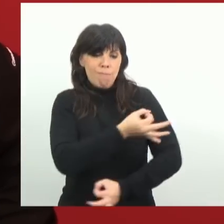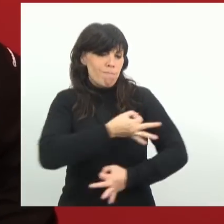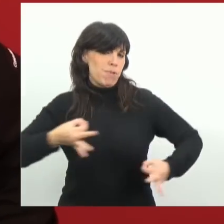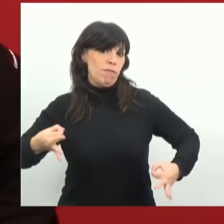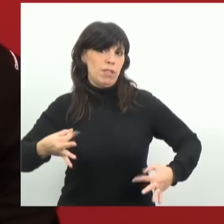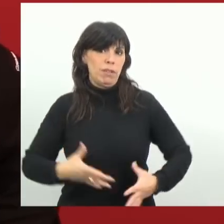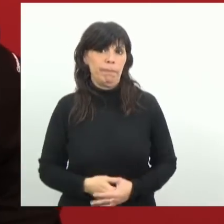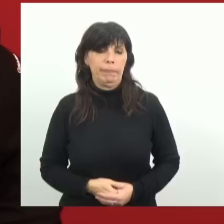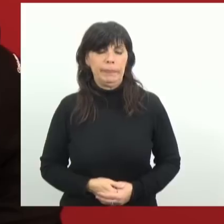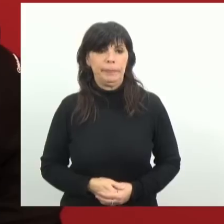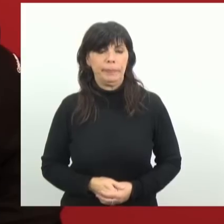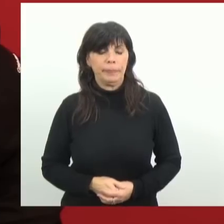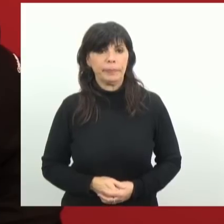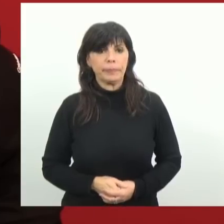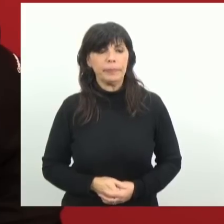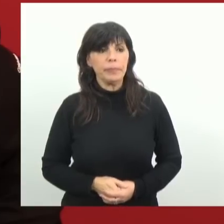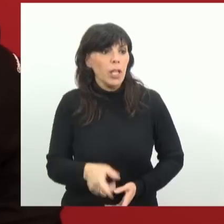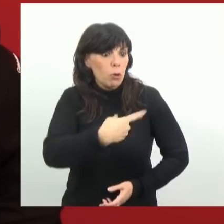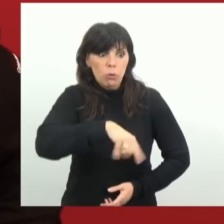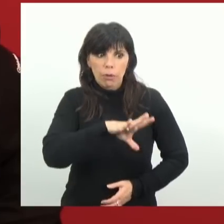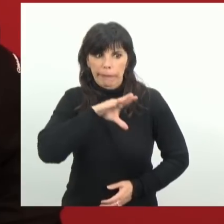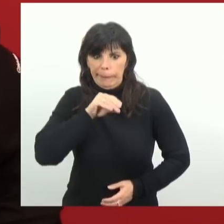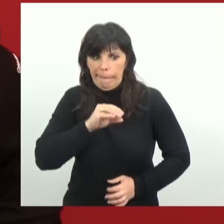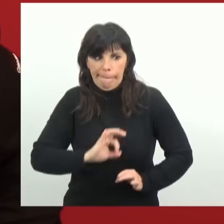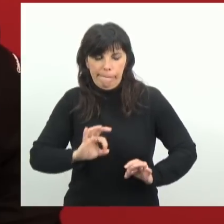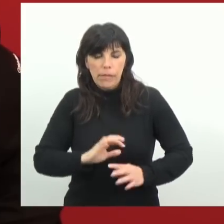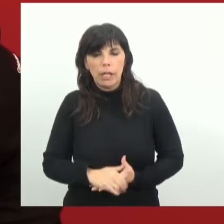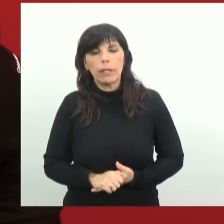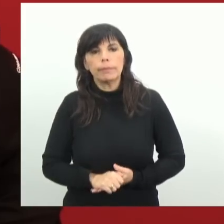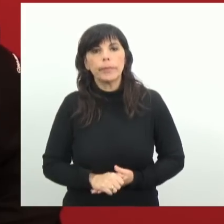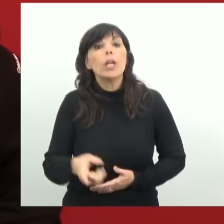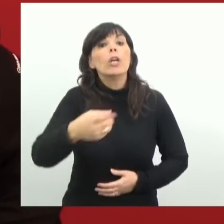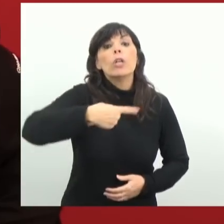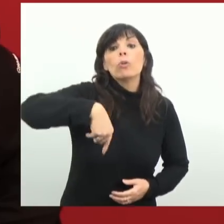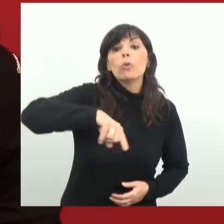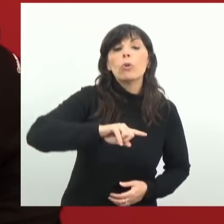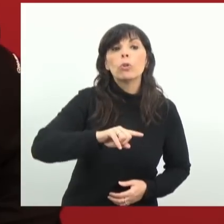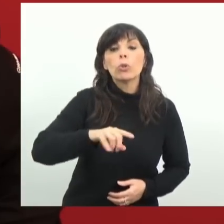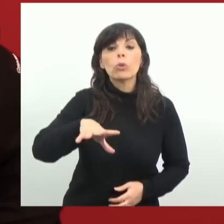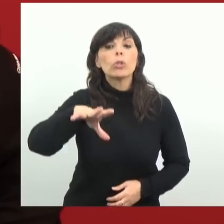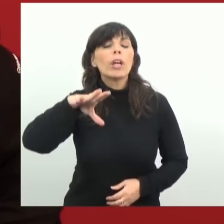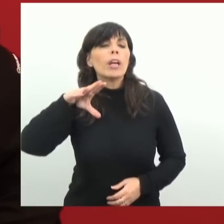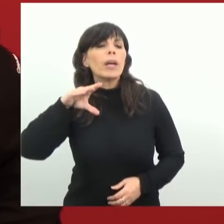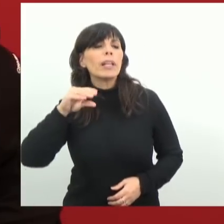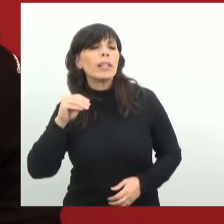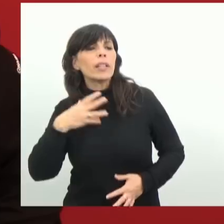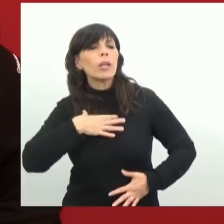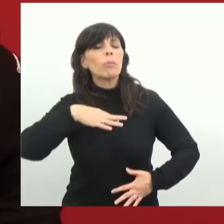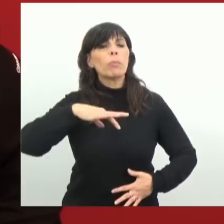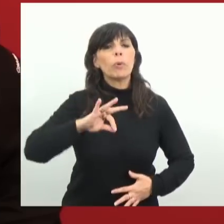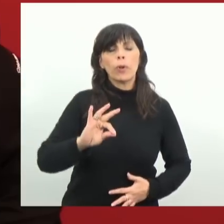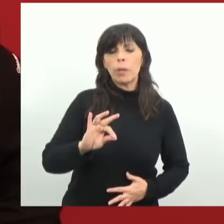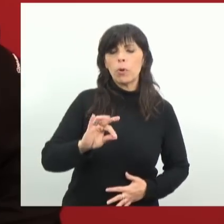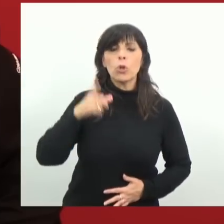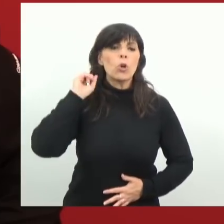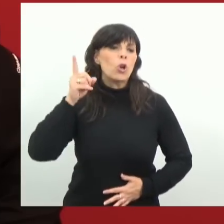La única forma de captar y comprender las cosas es a